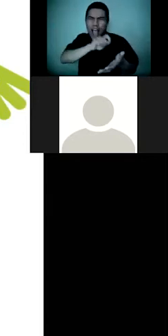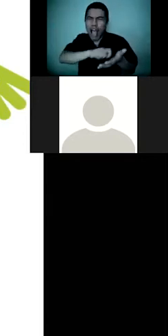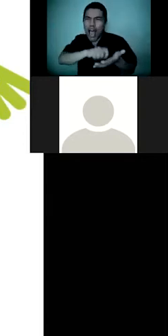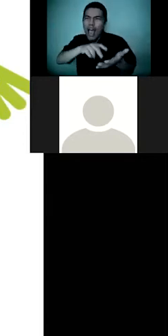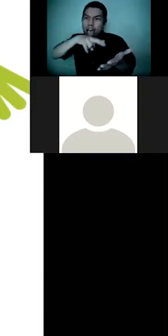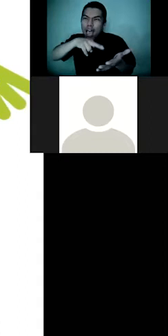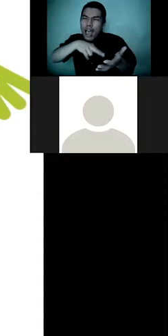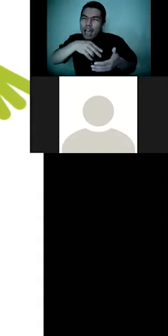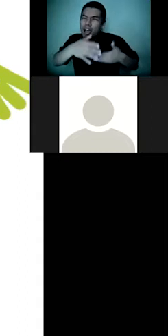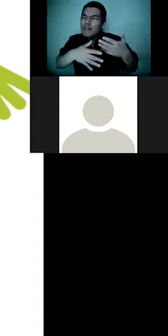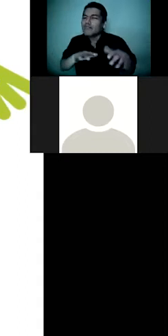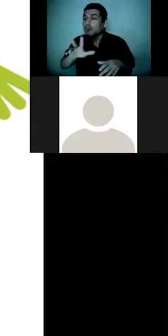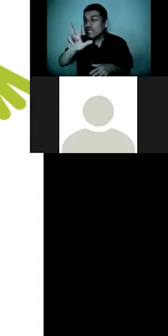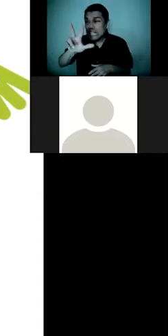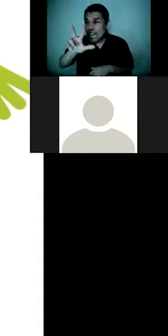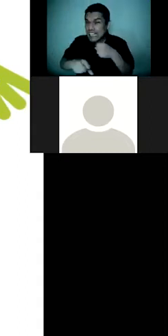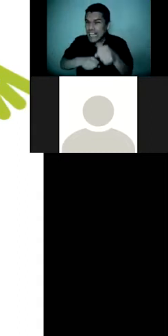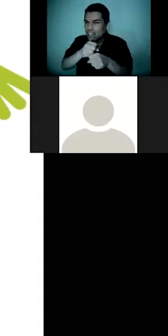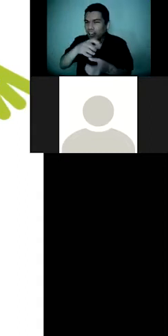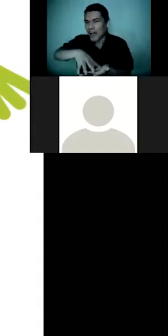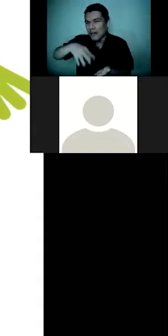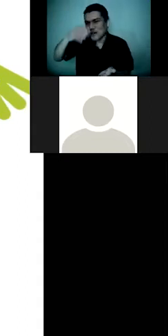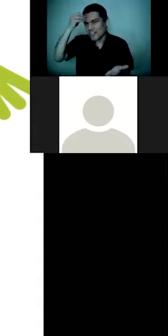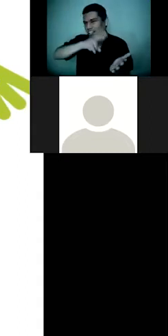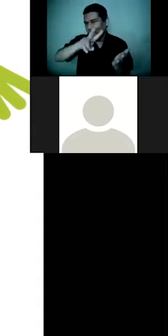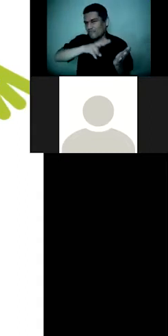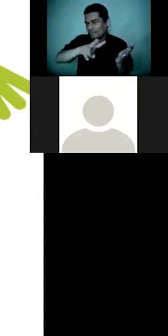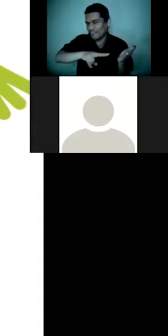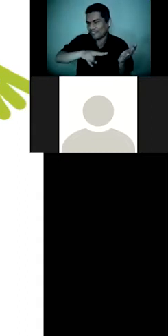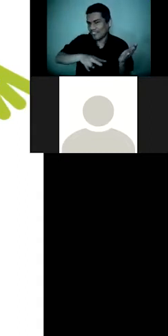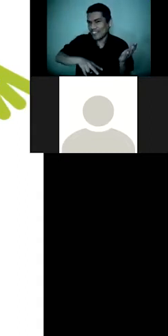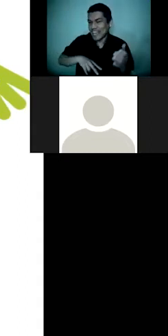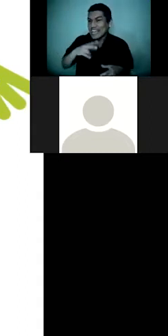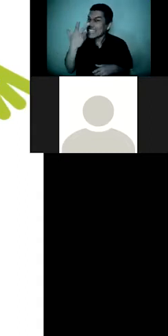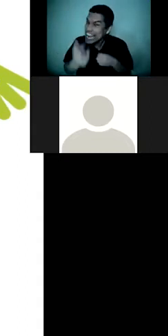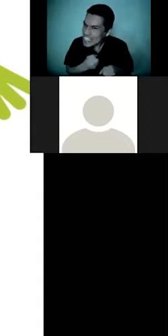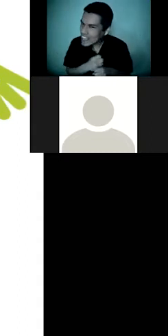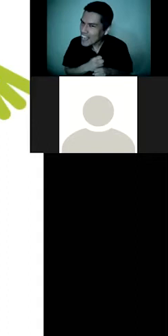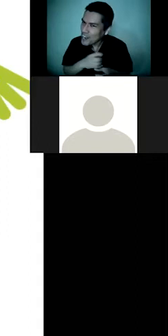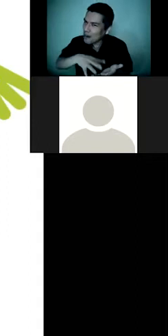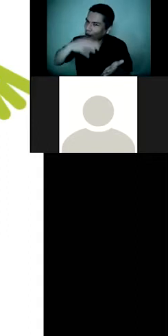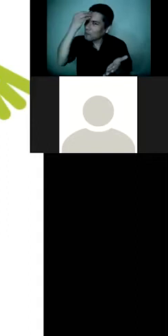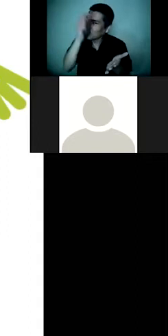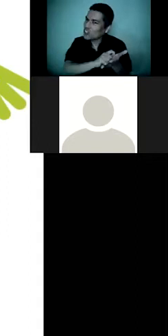es así en inglés. Entonces iba. 3 años